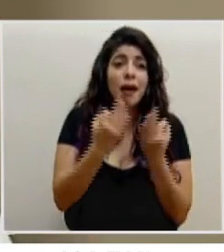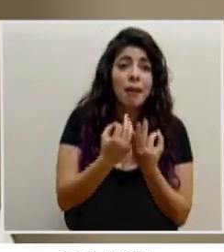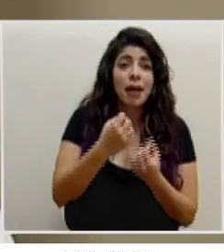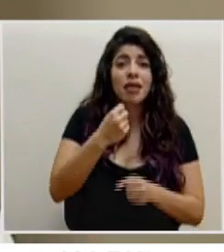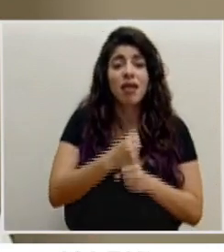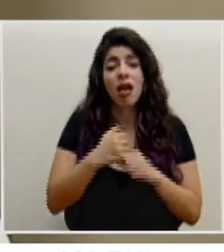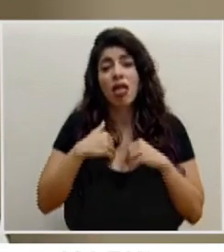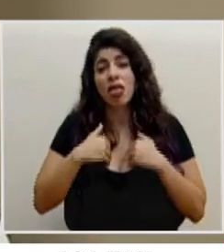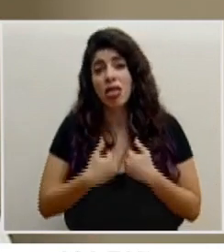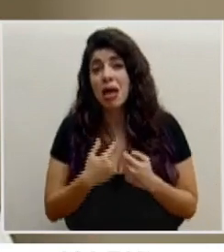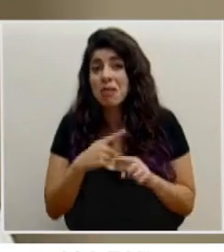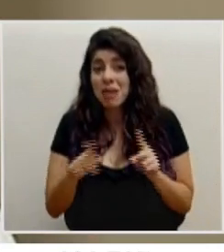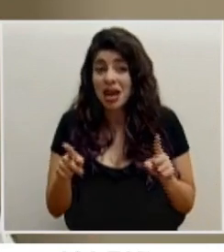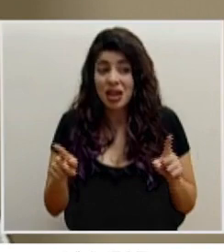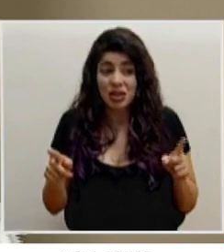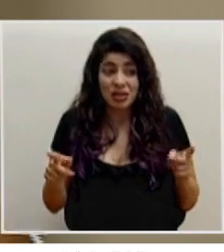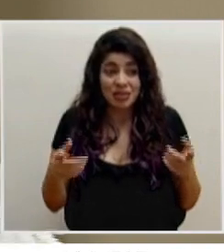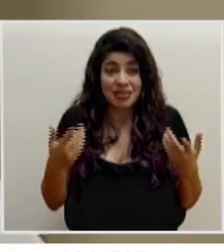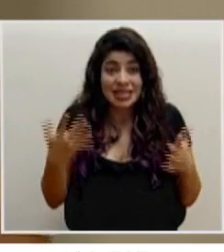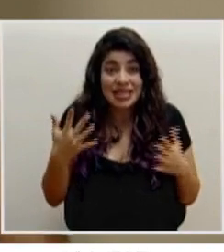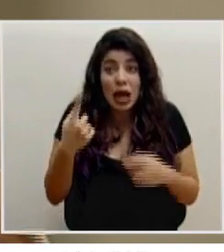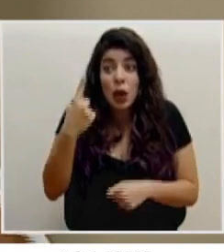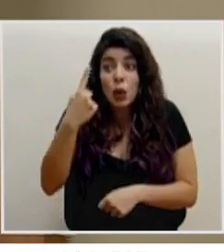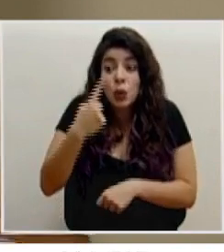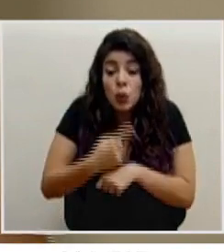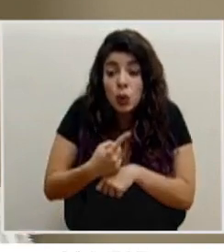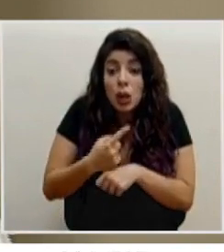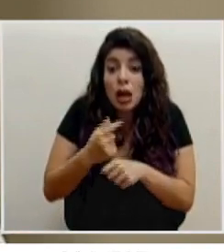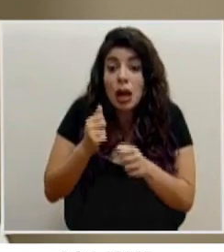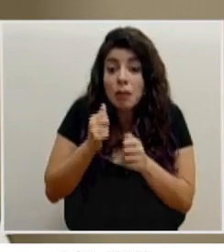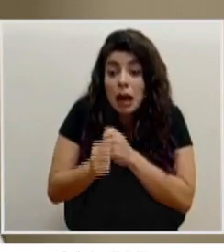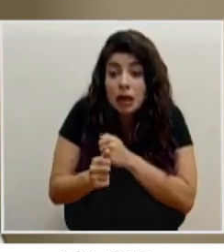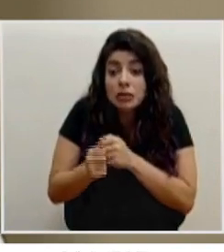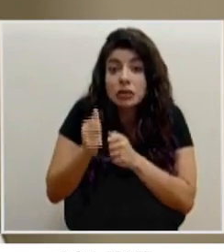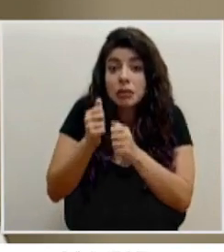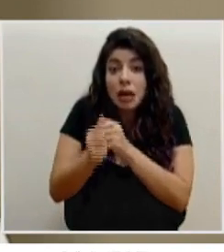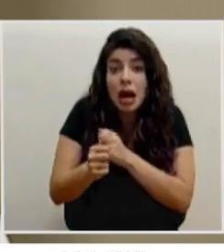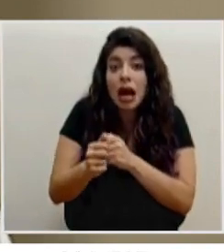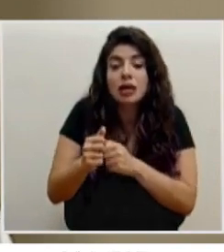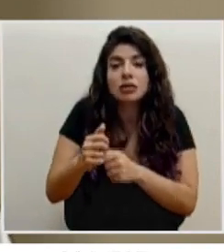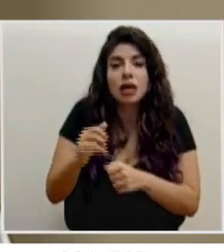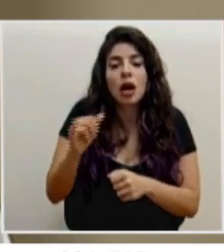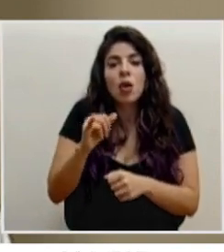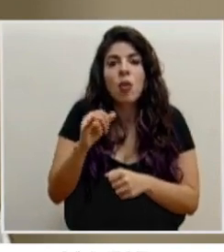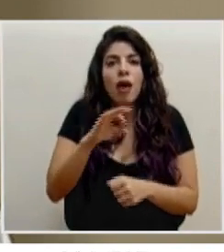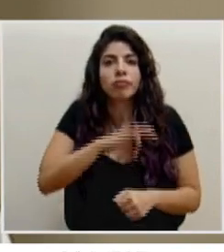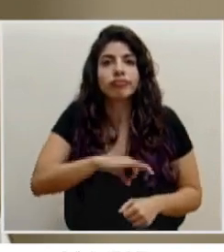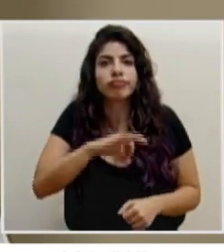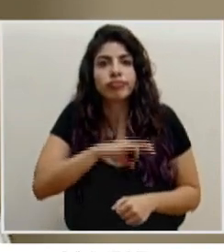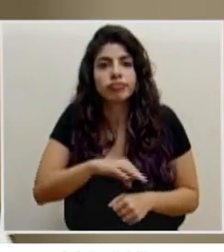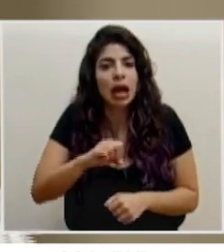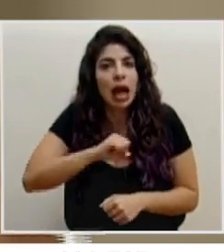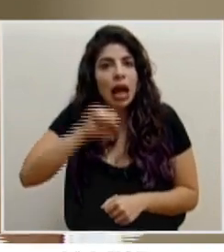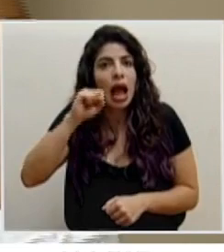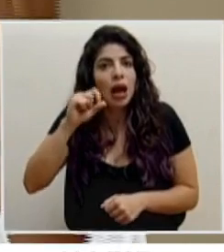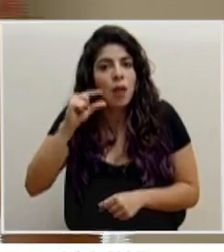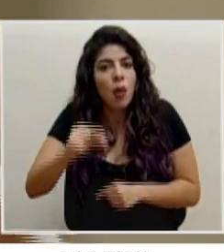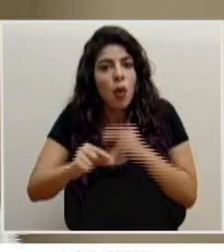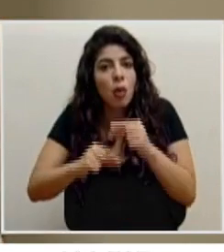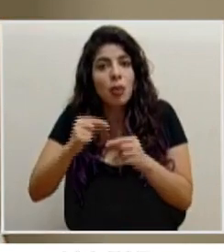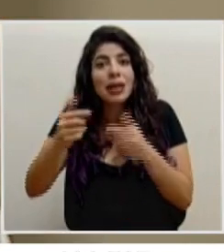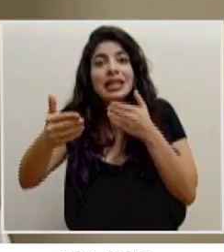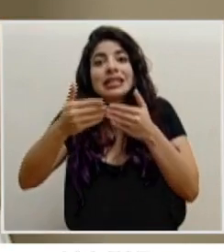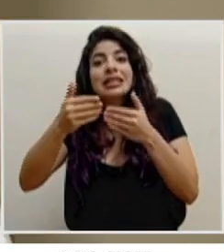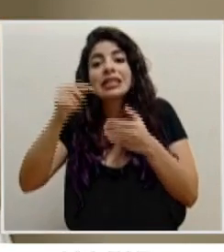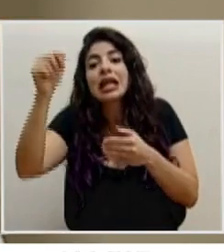laboral, pero ya cada día que vamos avanzando, vamos ganando terreno. Entonces, y estamos muy cerca de la otra